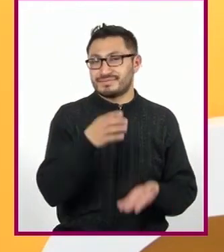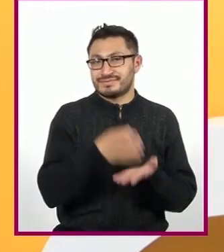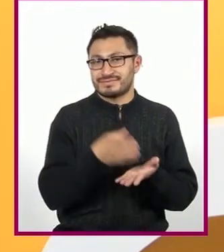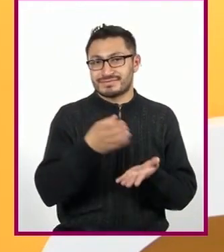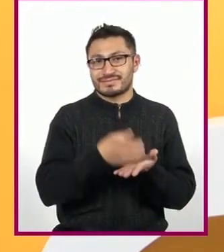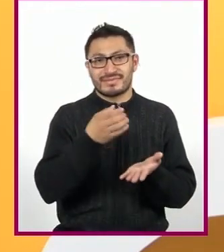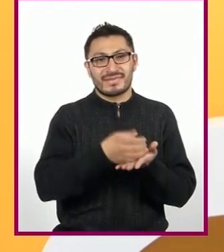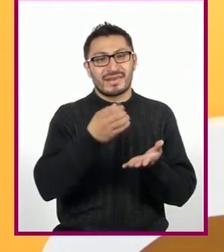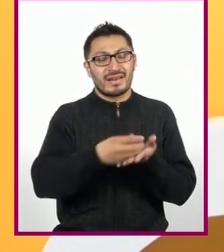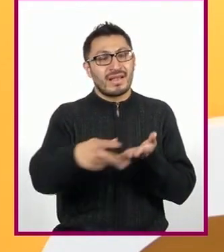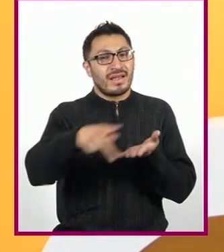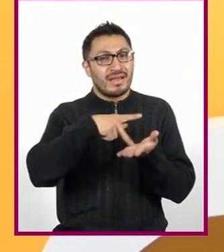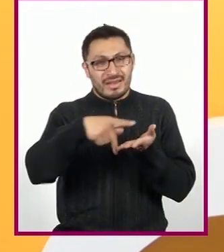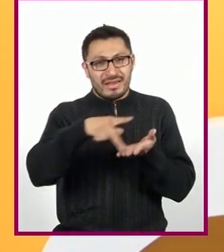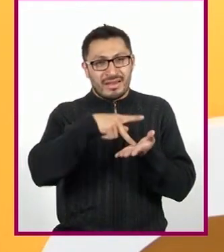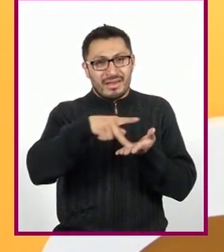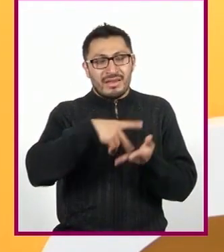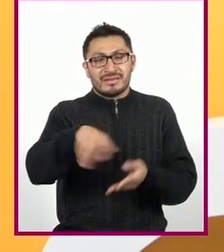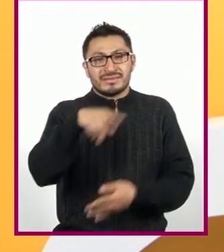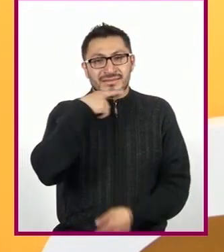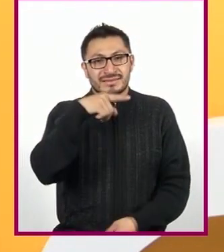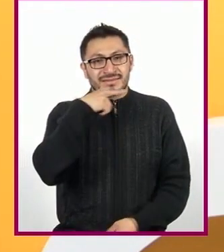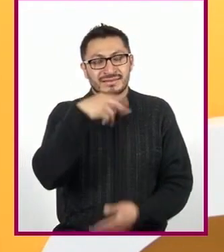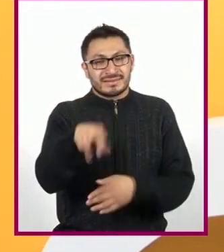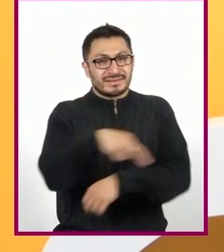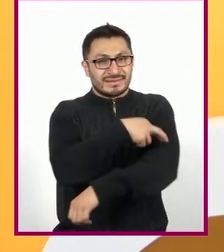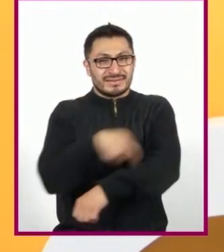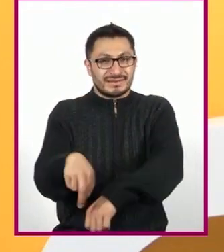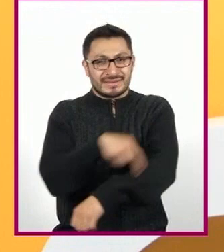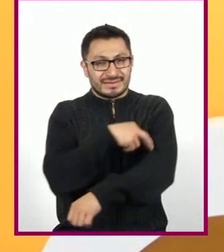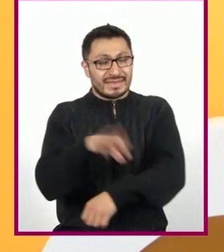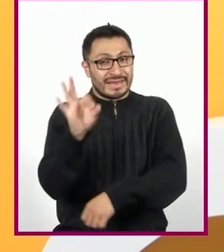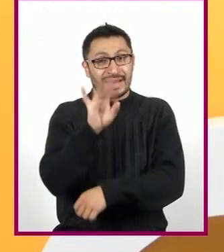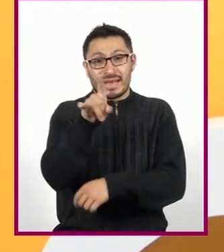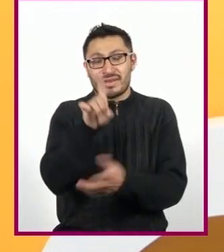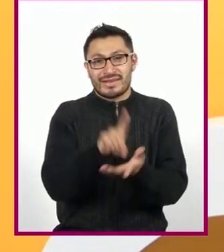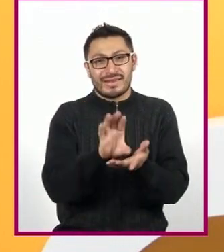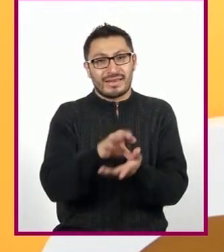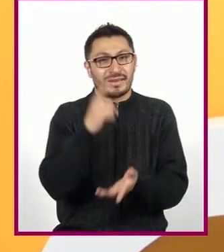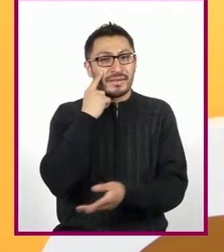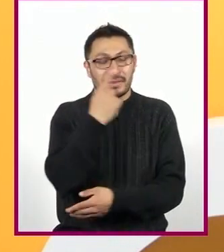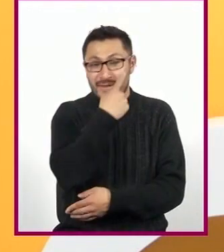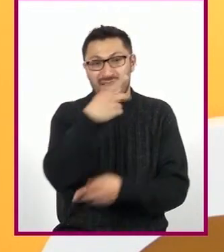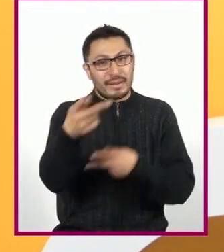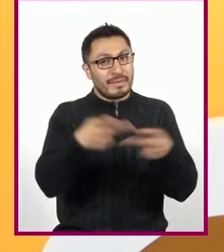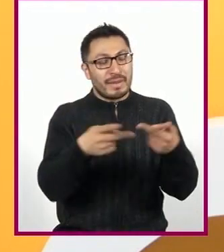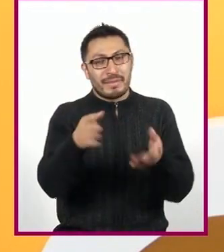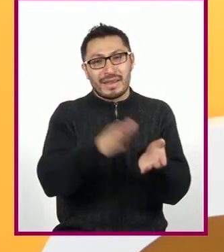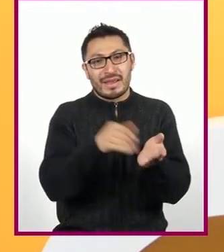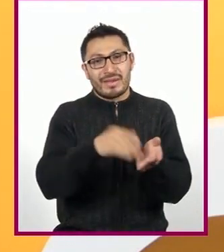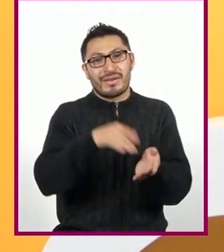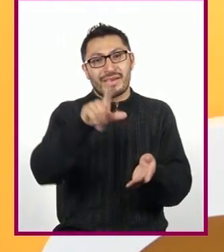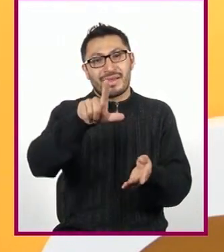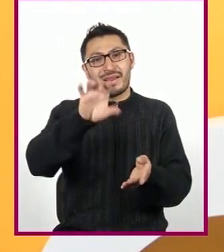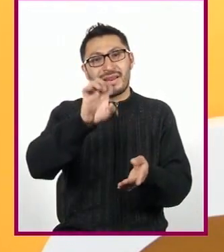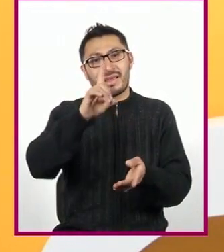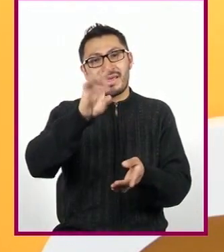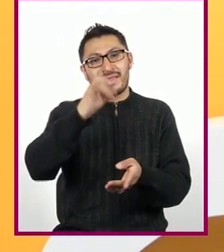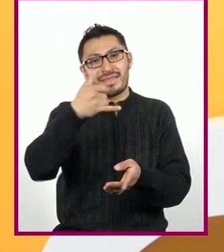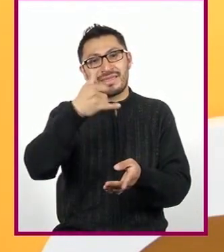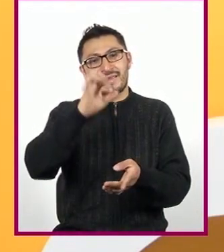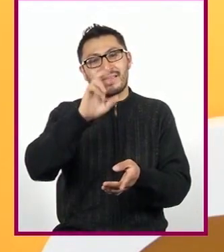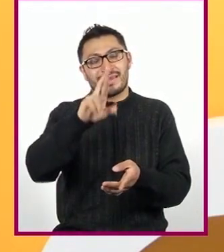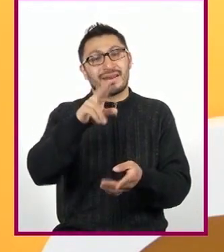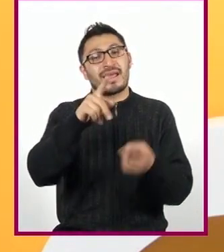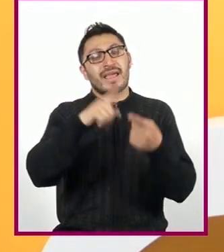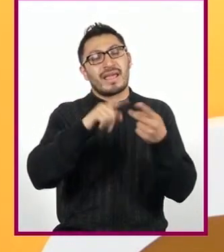cuaderno, bolígrafos, lápiz y regla. Si tienen discapacidad visual, preparen hojas Leyer, punzón y